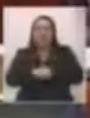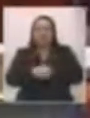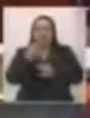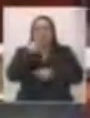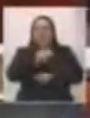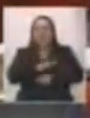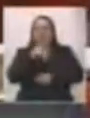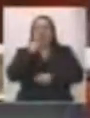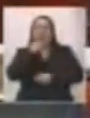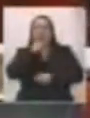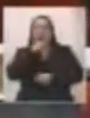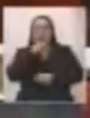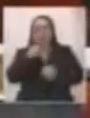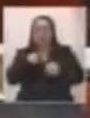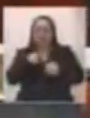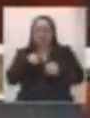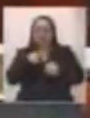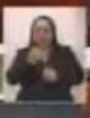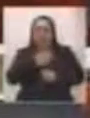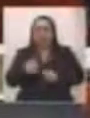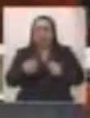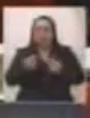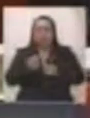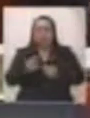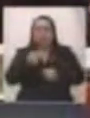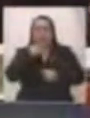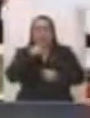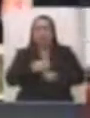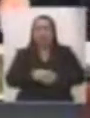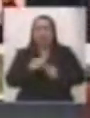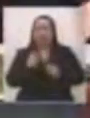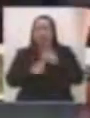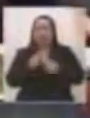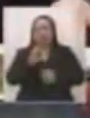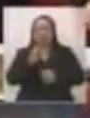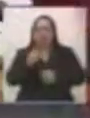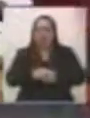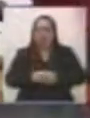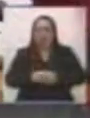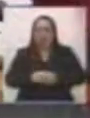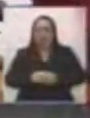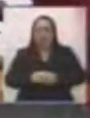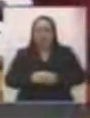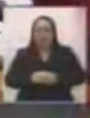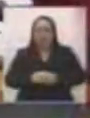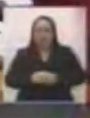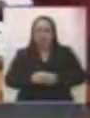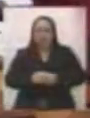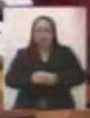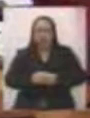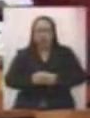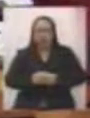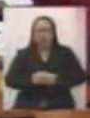por niños, niñas y adolescentes. Tiene la palabra la presidenta de la Comisión de la Mujer, la congresista Cordero Yontay.